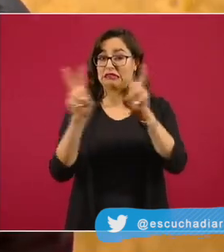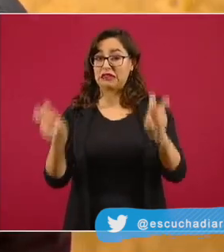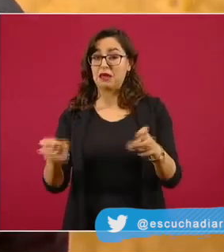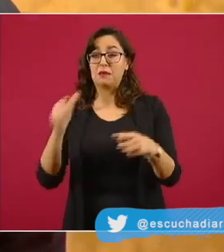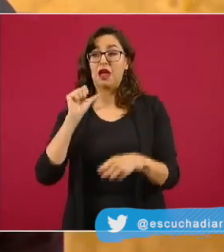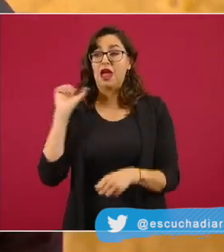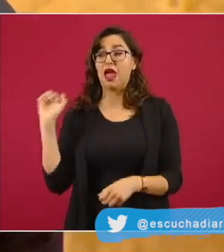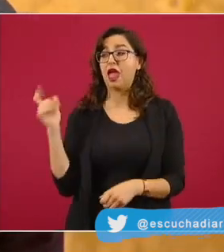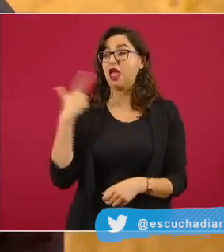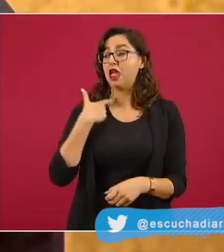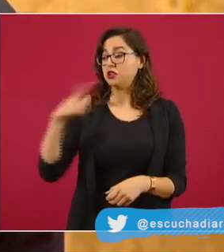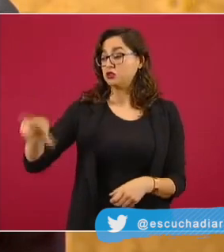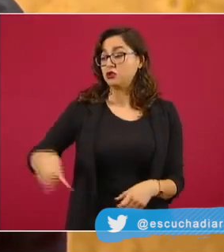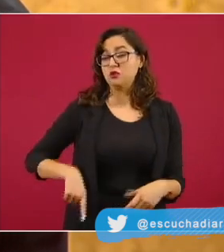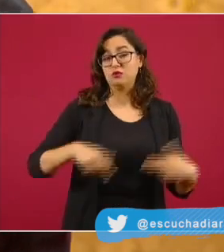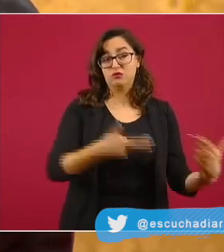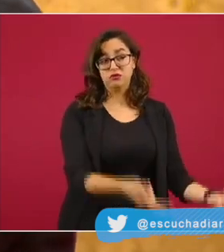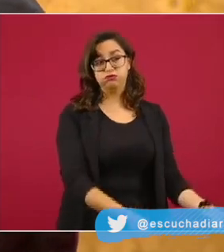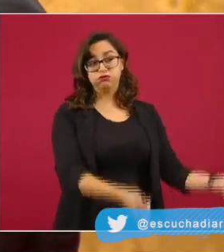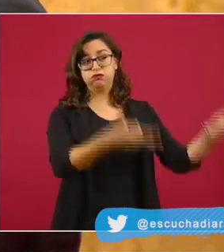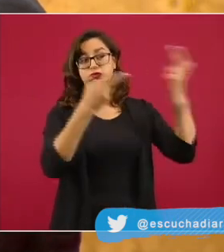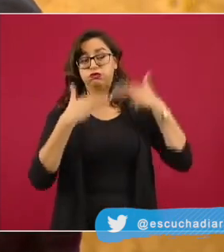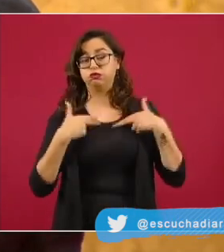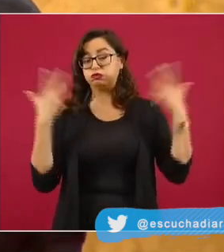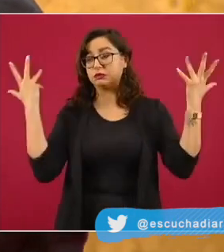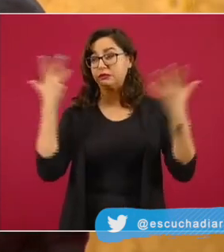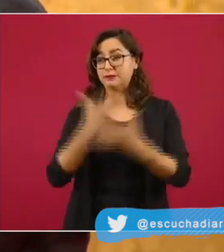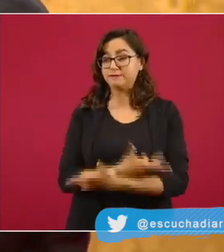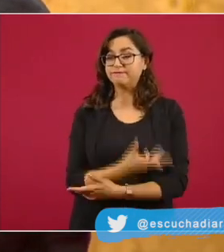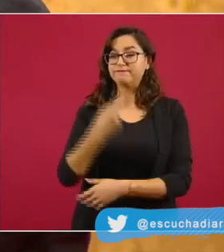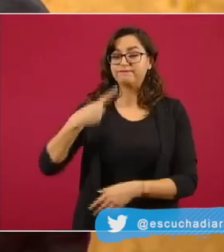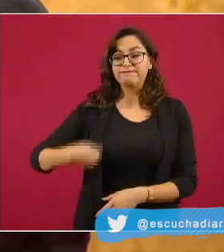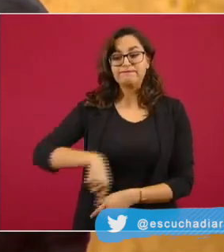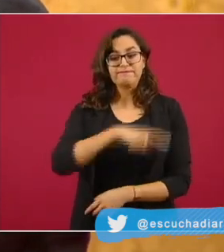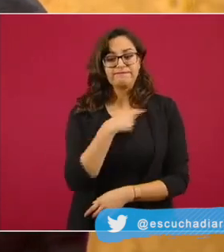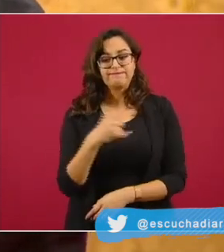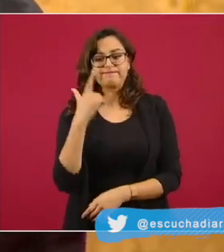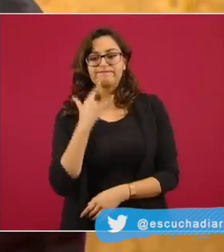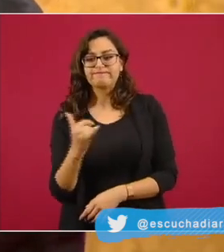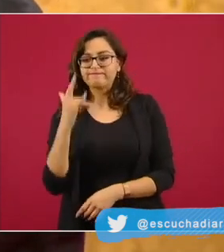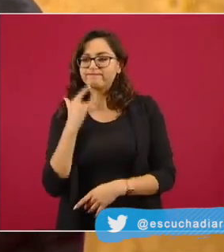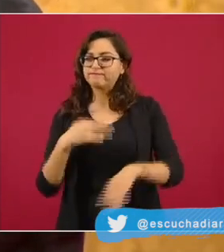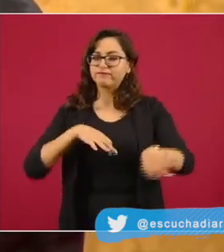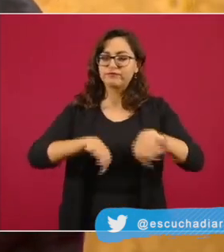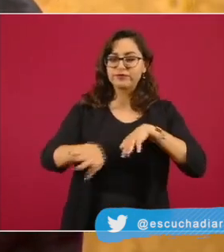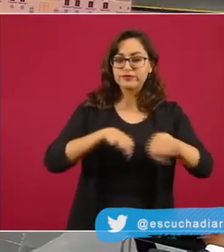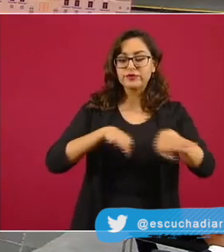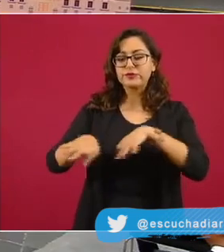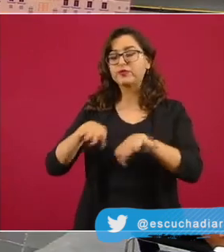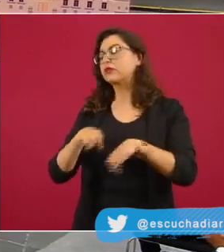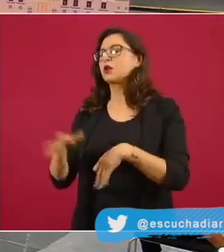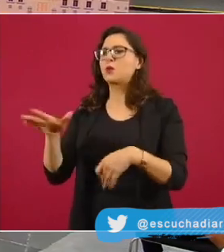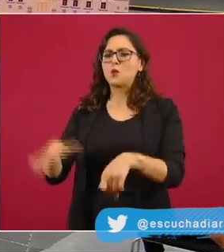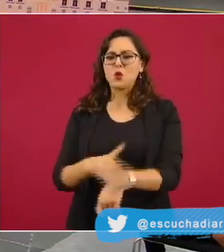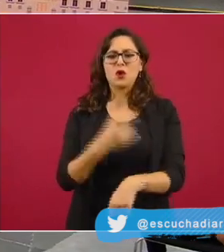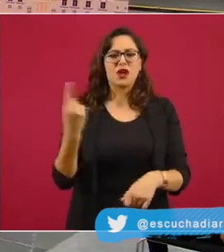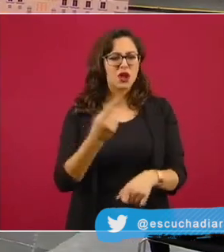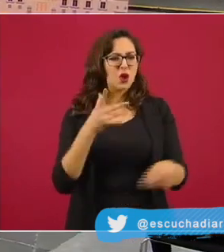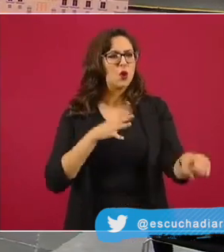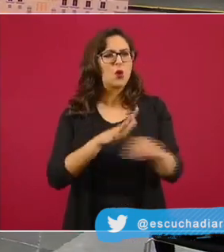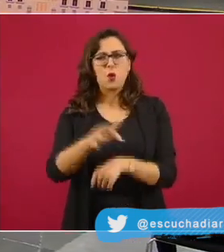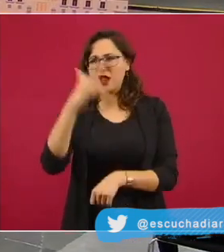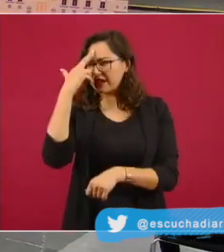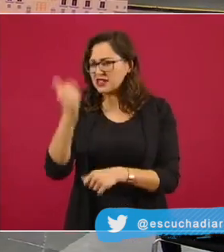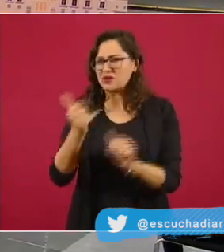ha sido atender las causas que llevaron a la descomposición social, con la premisa de que la